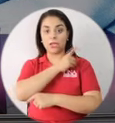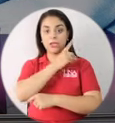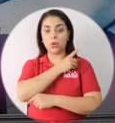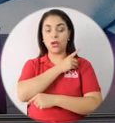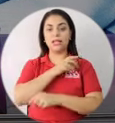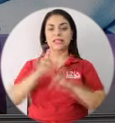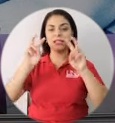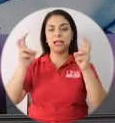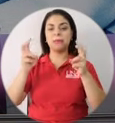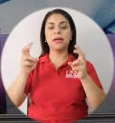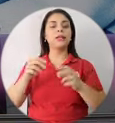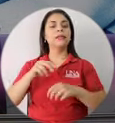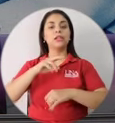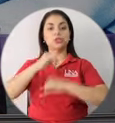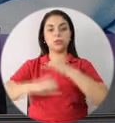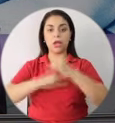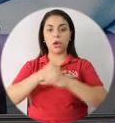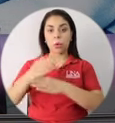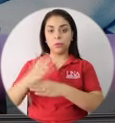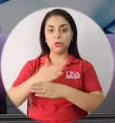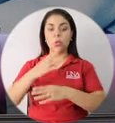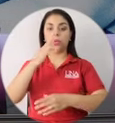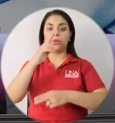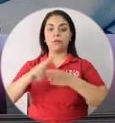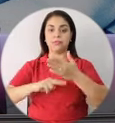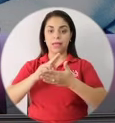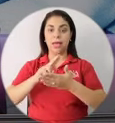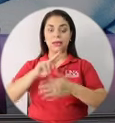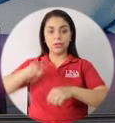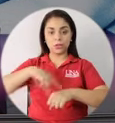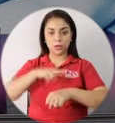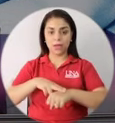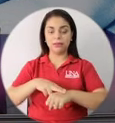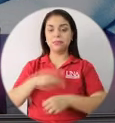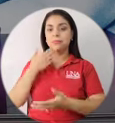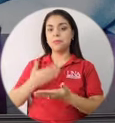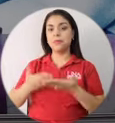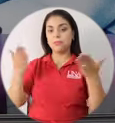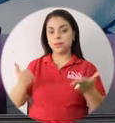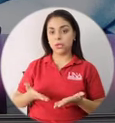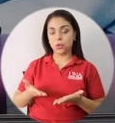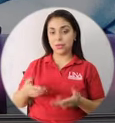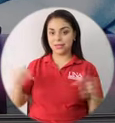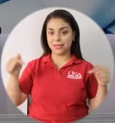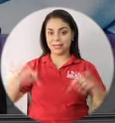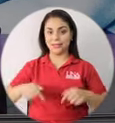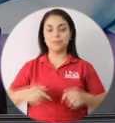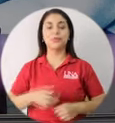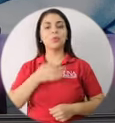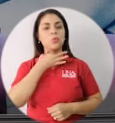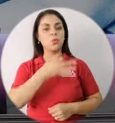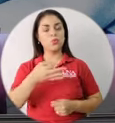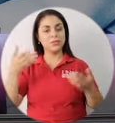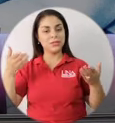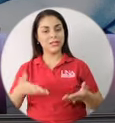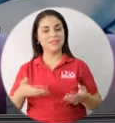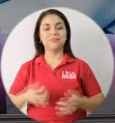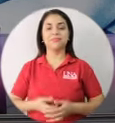de Asuntos Internacionales y Cooperación de la Universidad Nacional. Bienvenido a Una Mirada, Randall, qué gusto tenerte aquí. Mucho gusto de estar por acá.